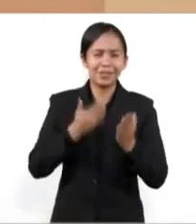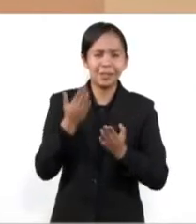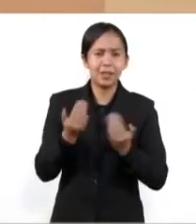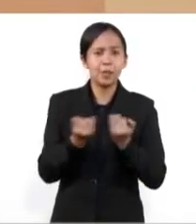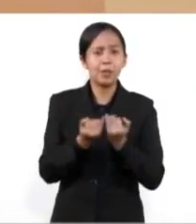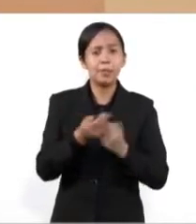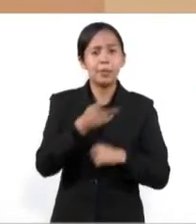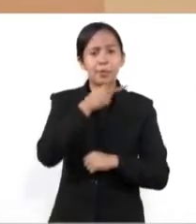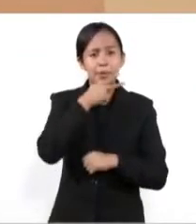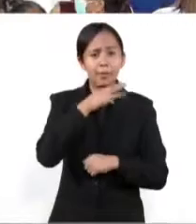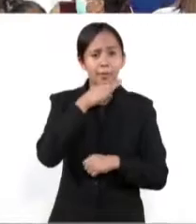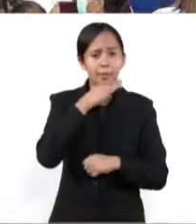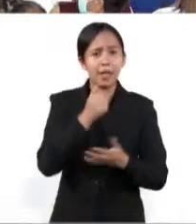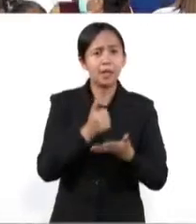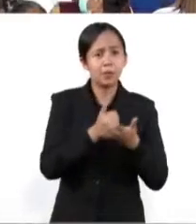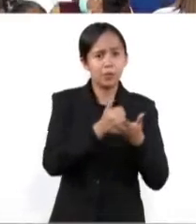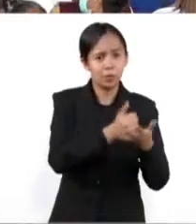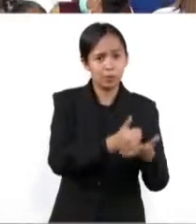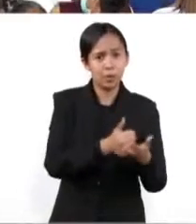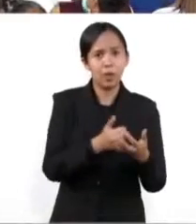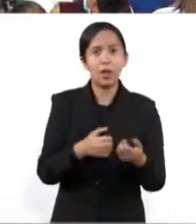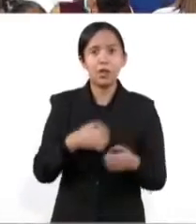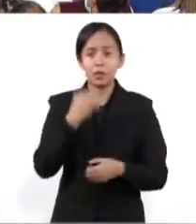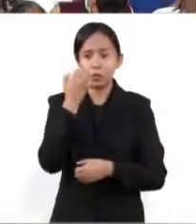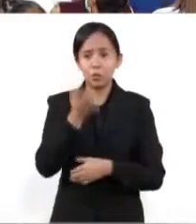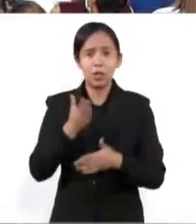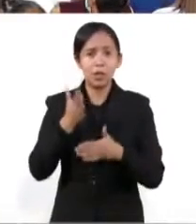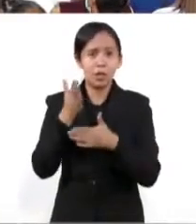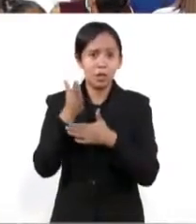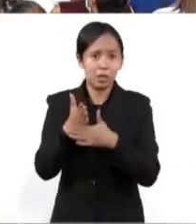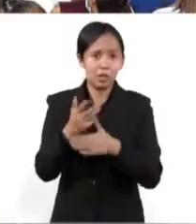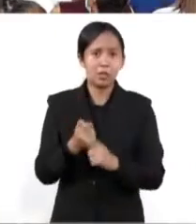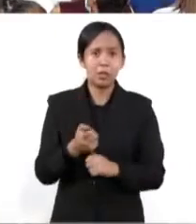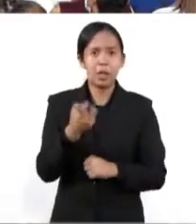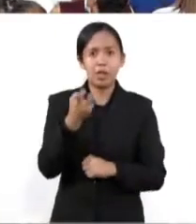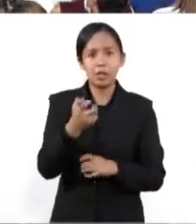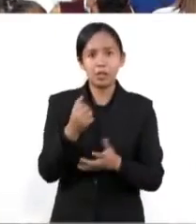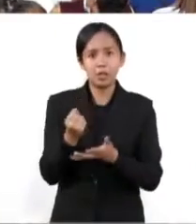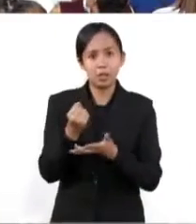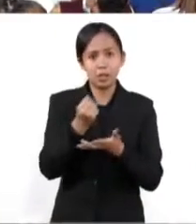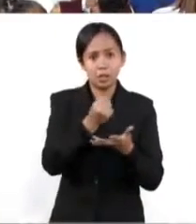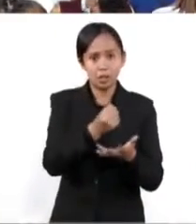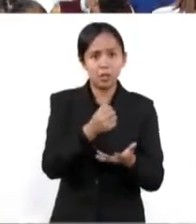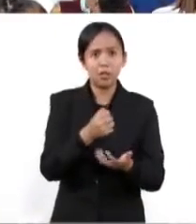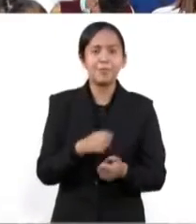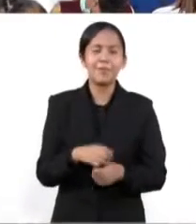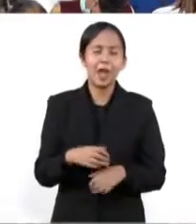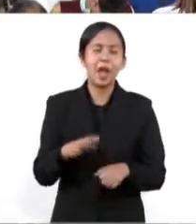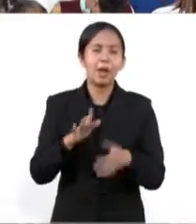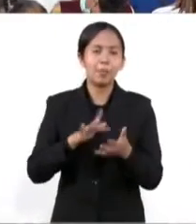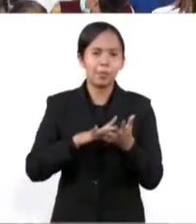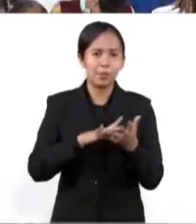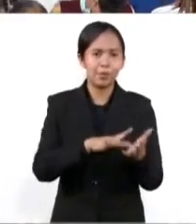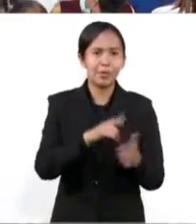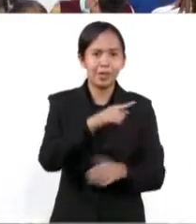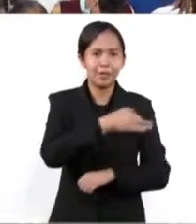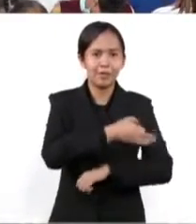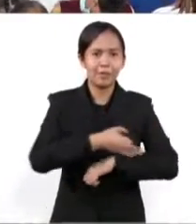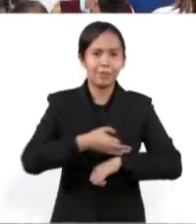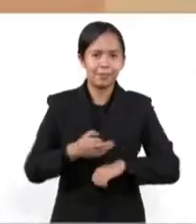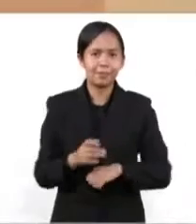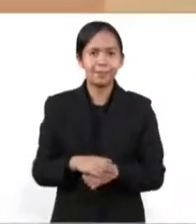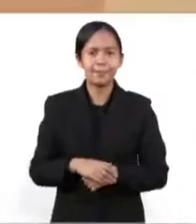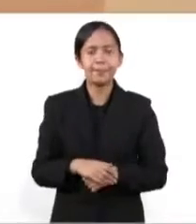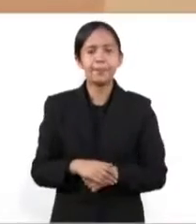mamás, a sus papás, que vayan a la escuela, que ese recurso sea para el apoyo de la economía familiar. De